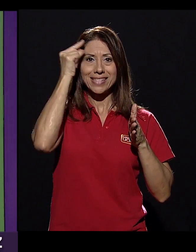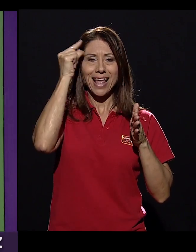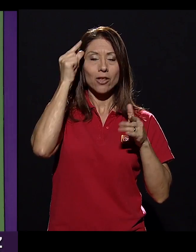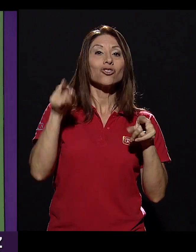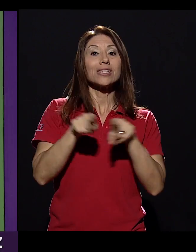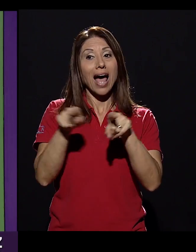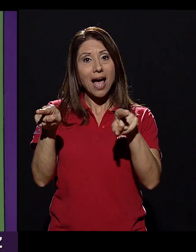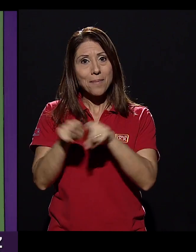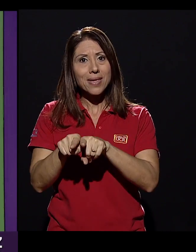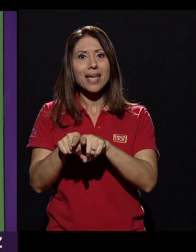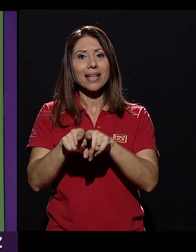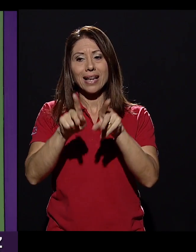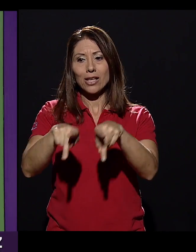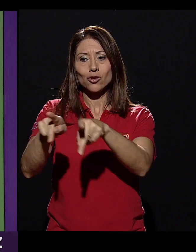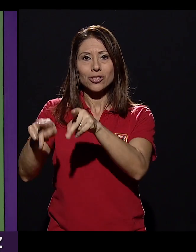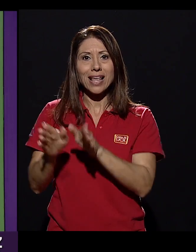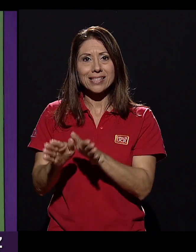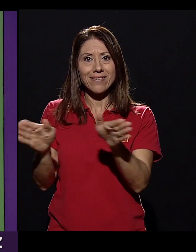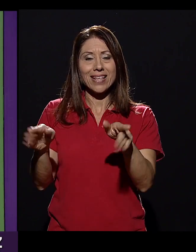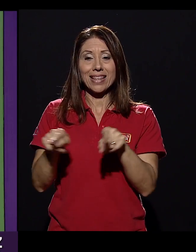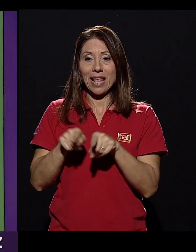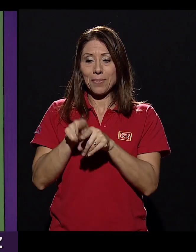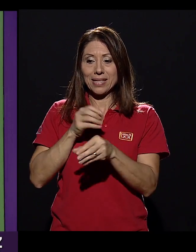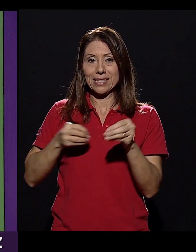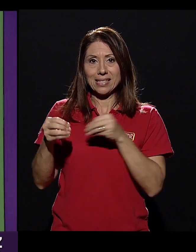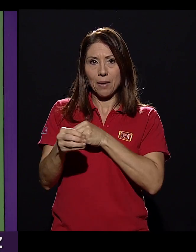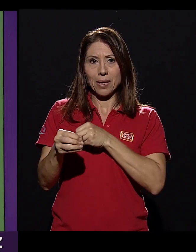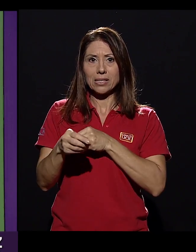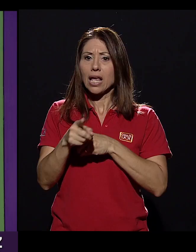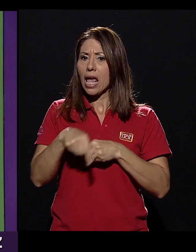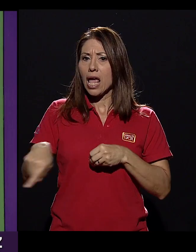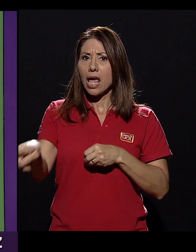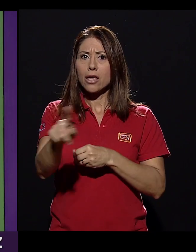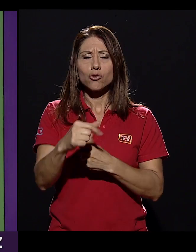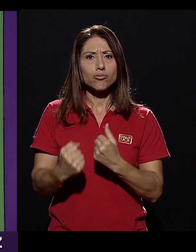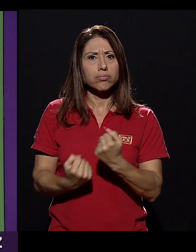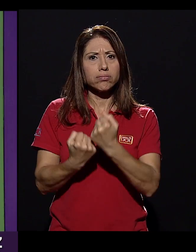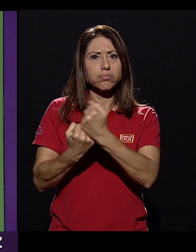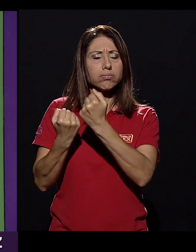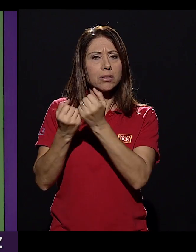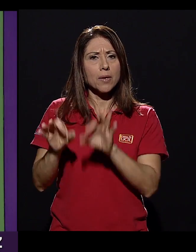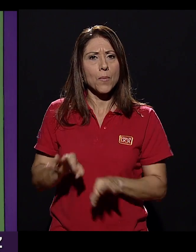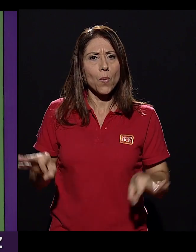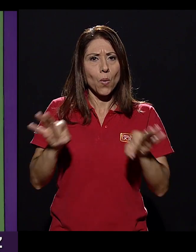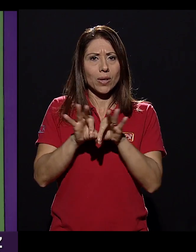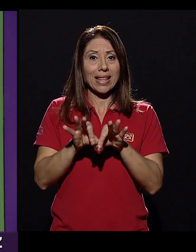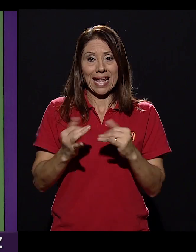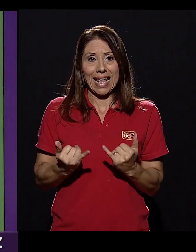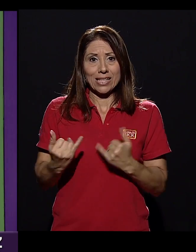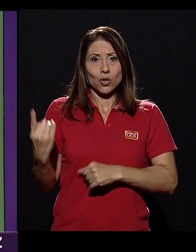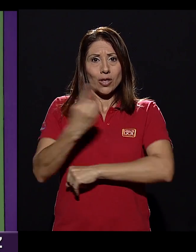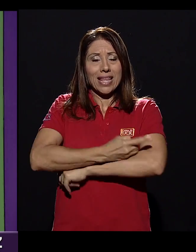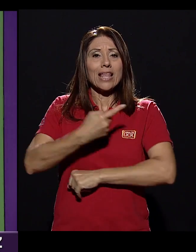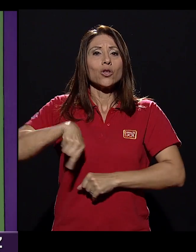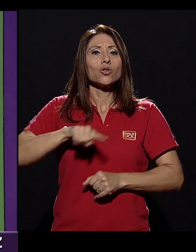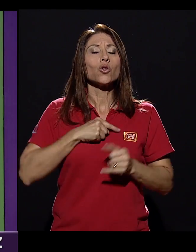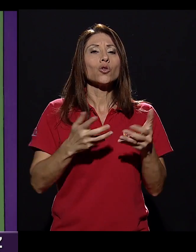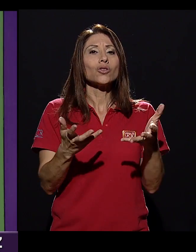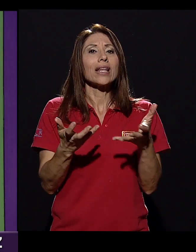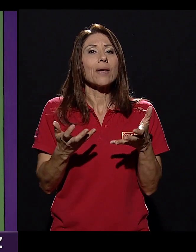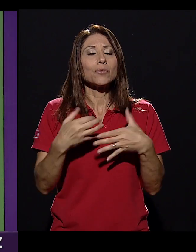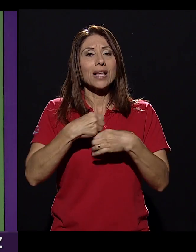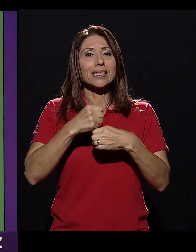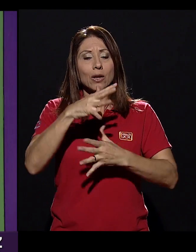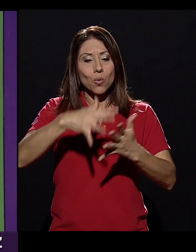civil, es a las mismas agencias del sistema de Naciones Unidas, son aliados importantísimos. Y estamos, por ejemplo, en estos días en un proceso de